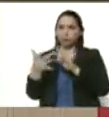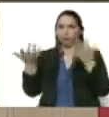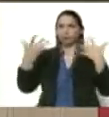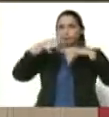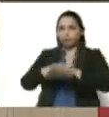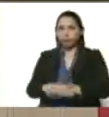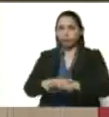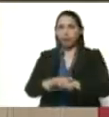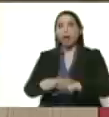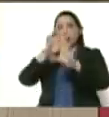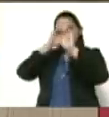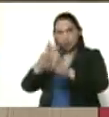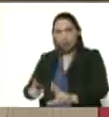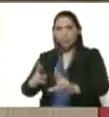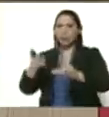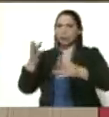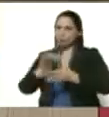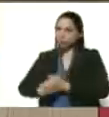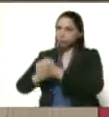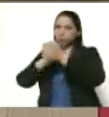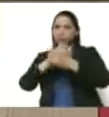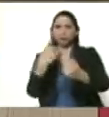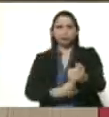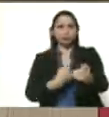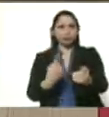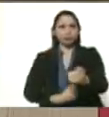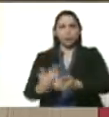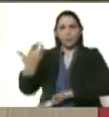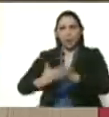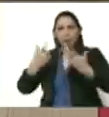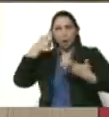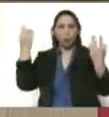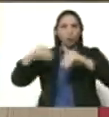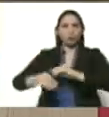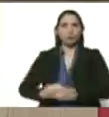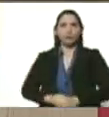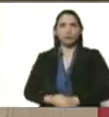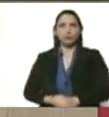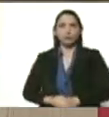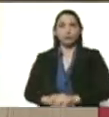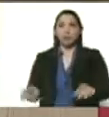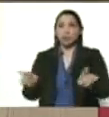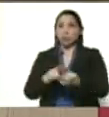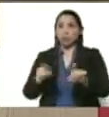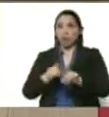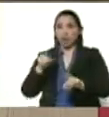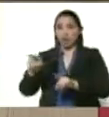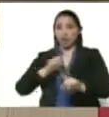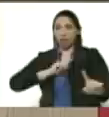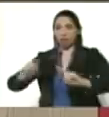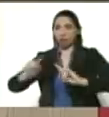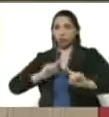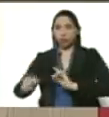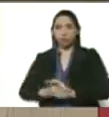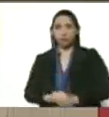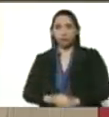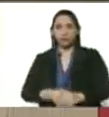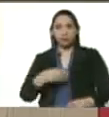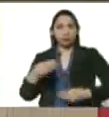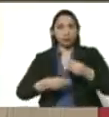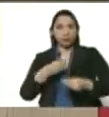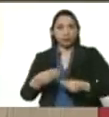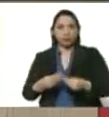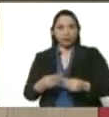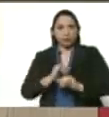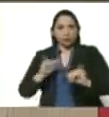en un ámbito de respeto, de amistad, de hermandad, de cooperación. Igualmente esta acción que está siendo